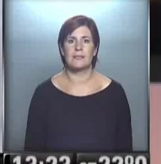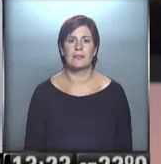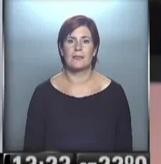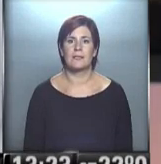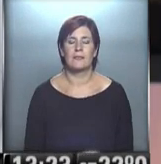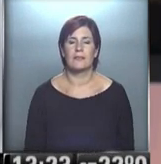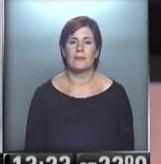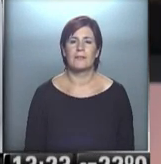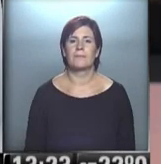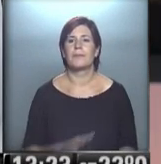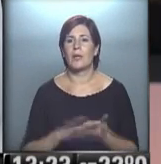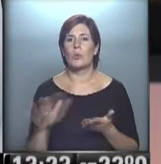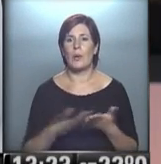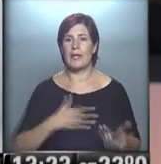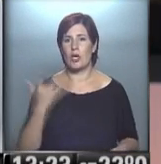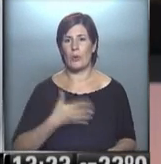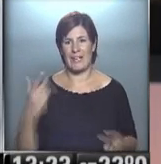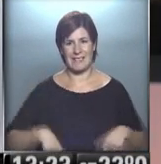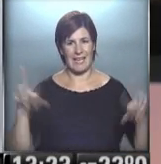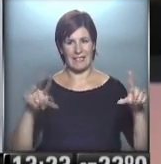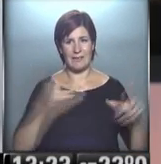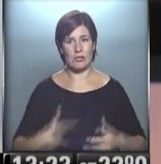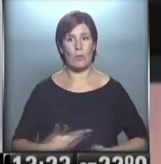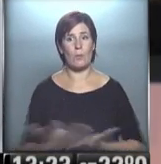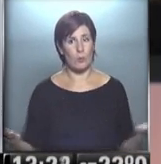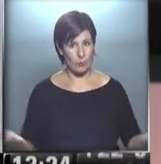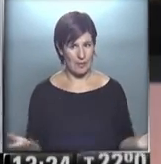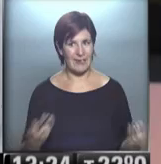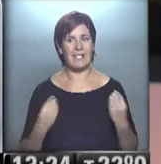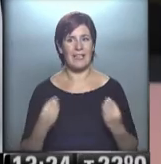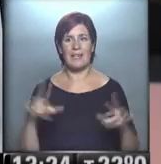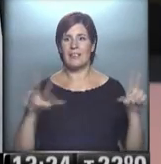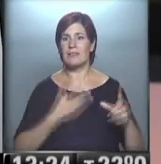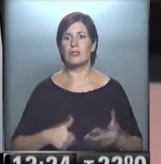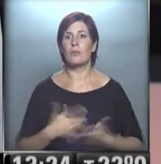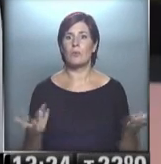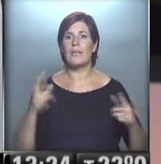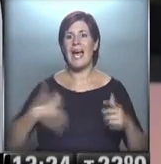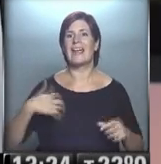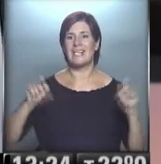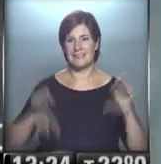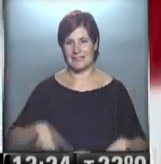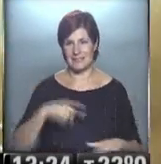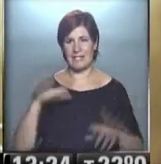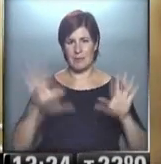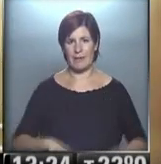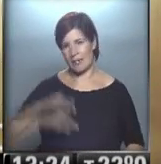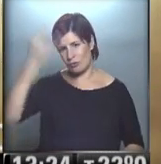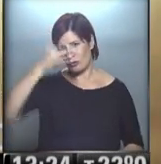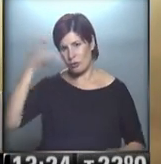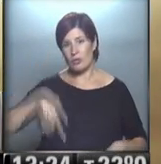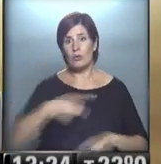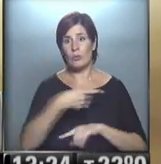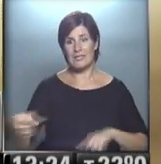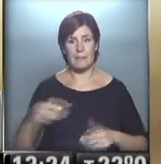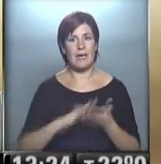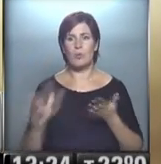nu ficciones en la televisión pública la televisión pública que sigue apostando a la ficción nacional y en este caso es una semana de estrenos porque